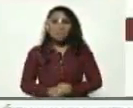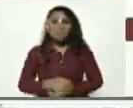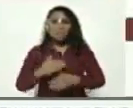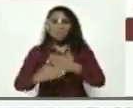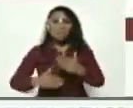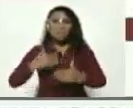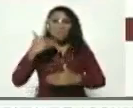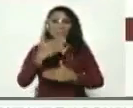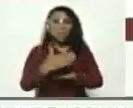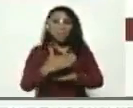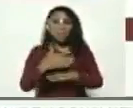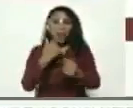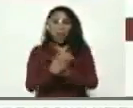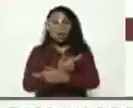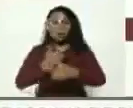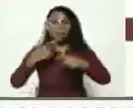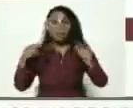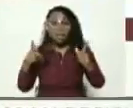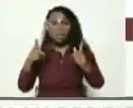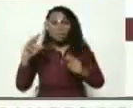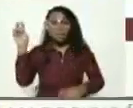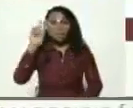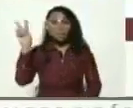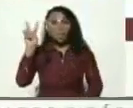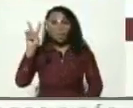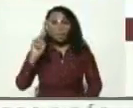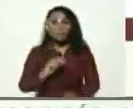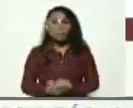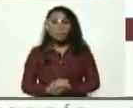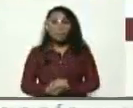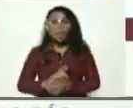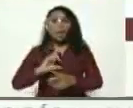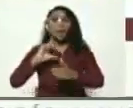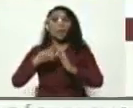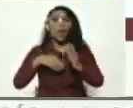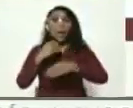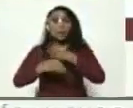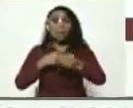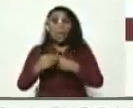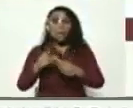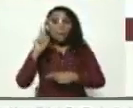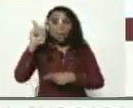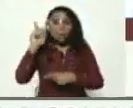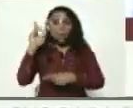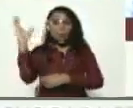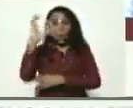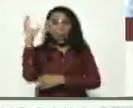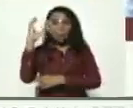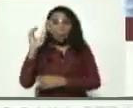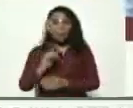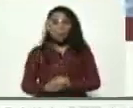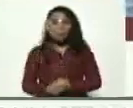impostergable de la libertad de Venezuela luego de haber triunfado en Boyacá.